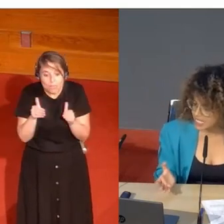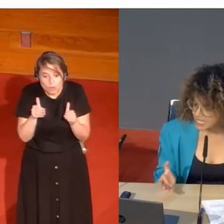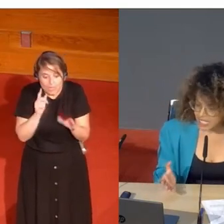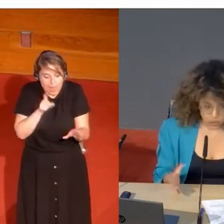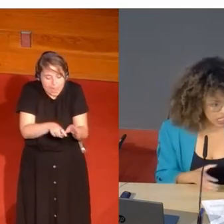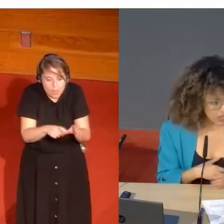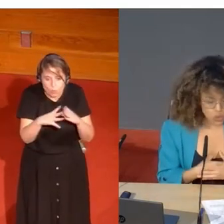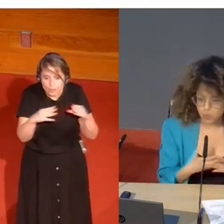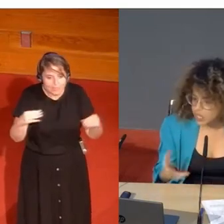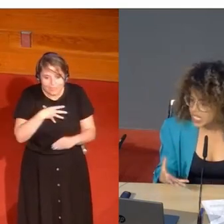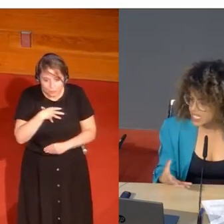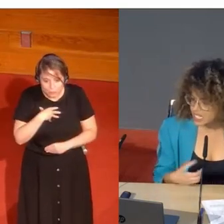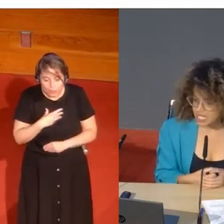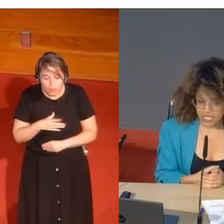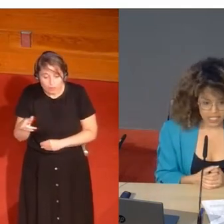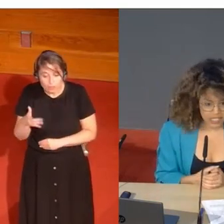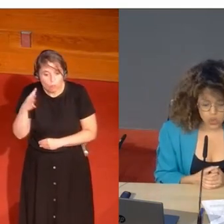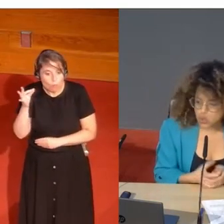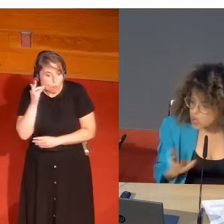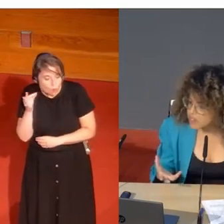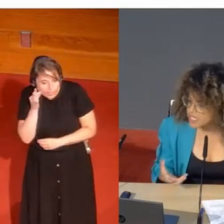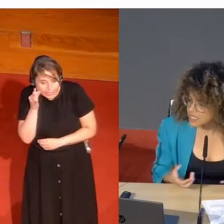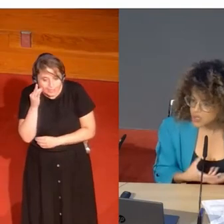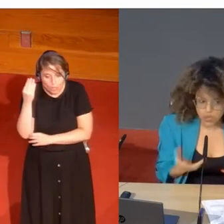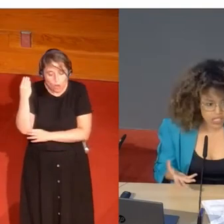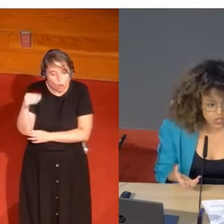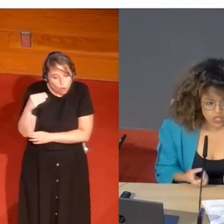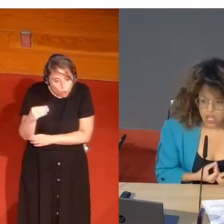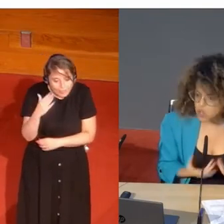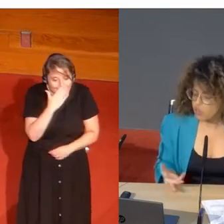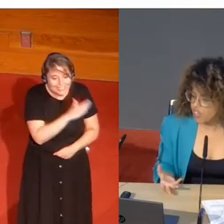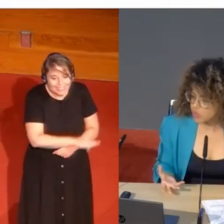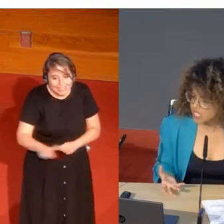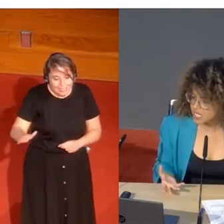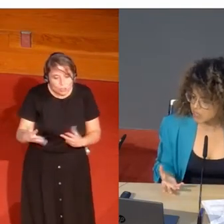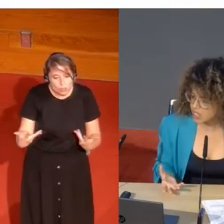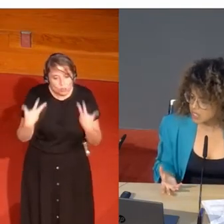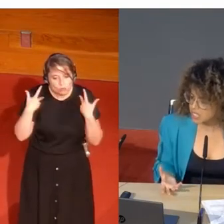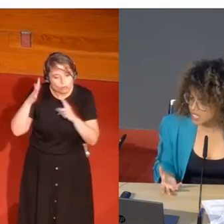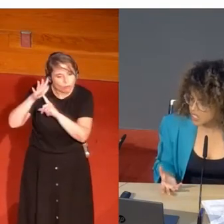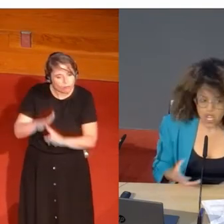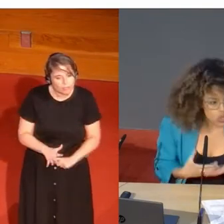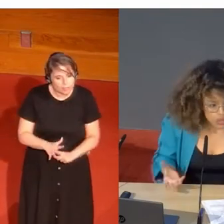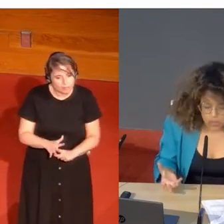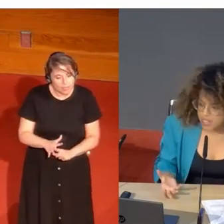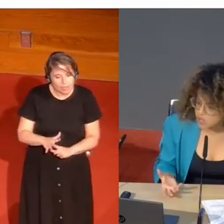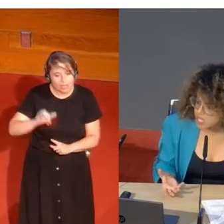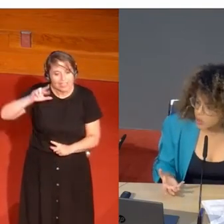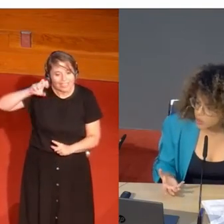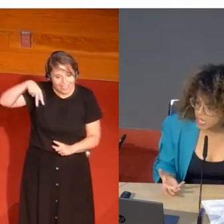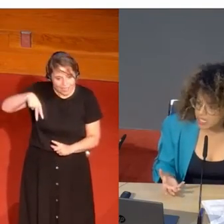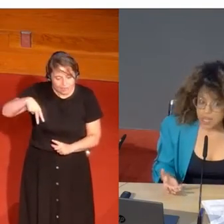étnica donde sus mujeres y y sus jóvenes y sus niños sufren una discriminación en Irán son